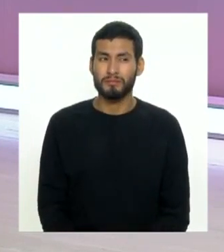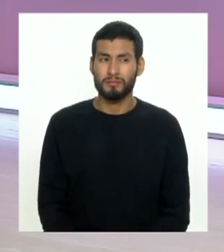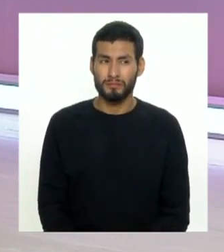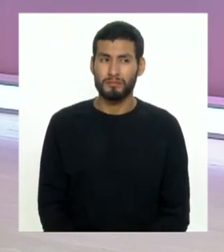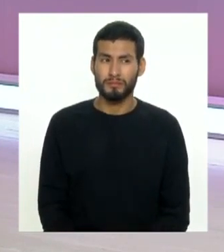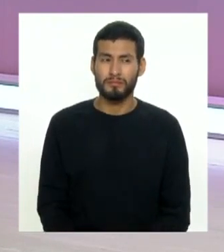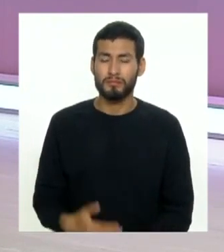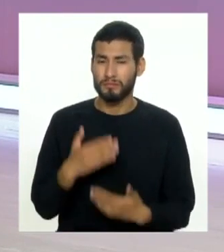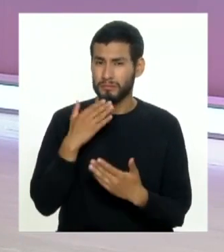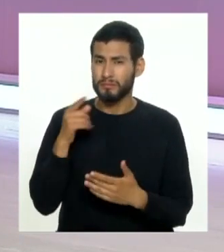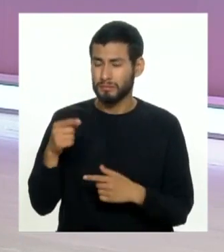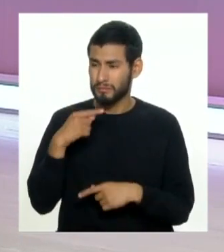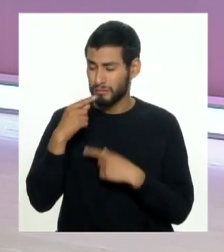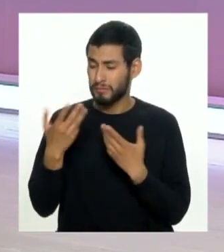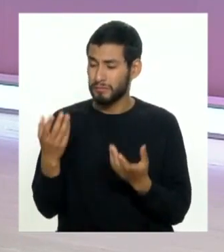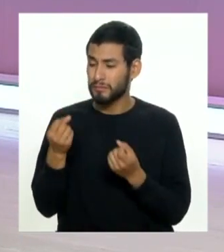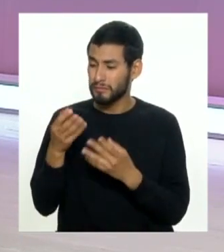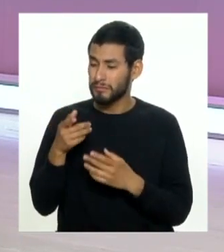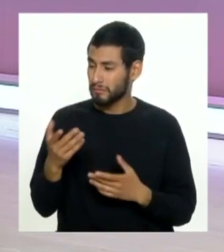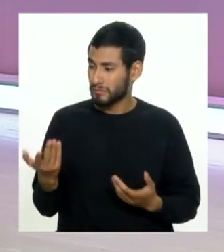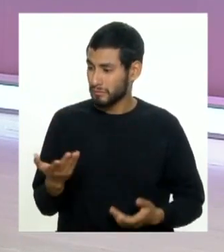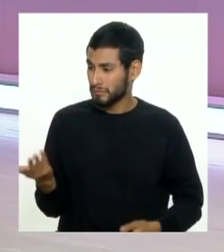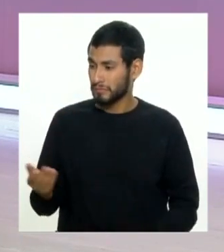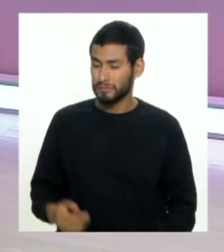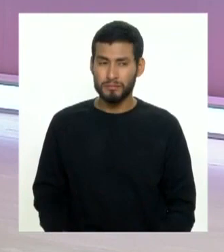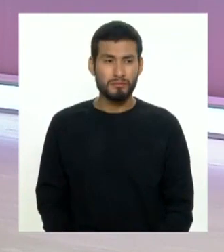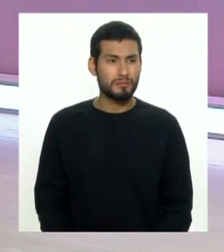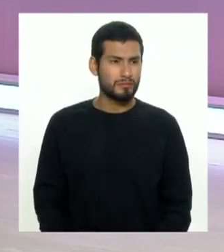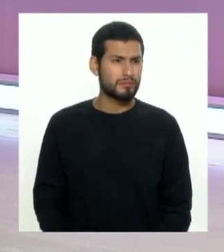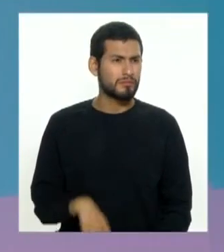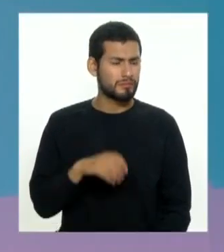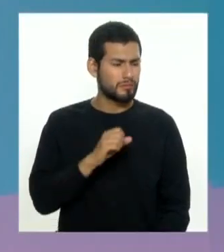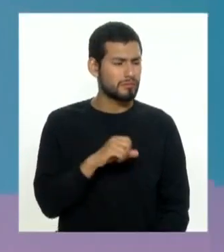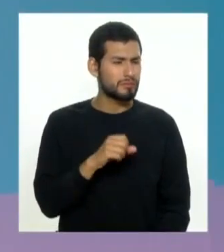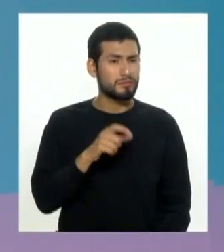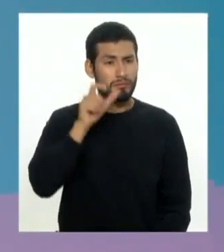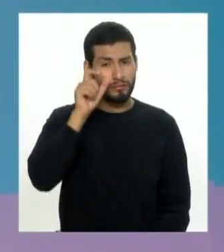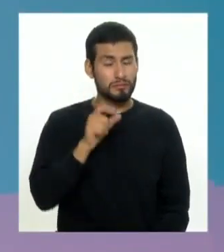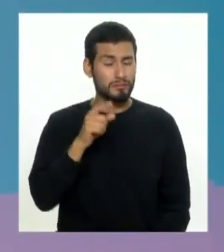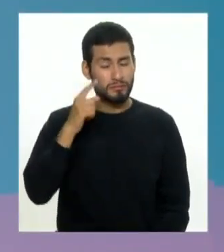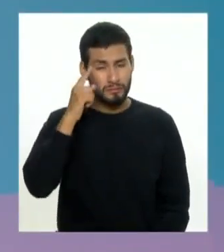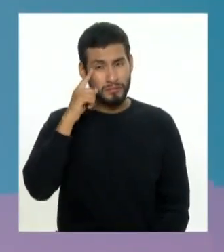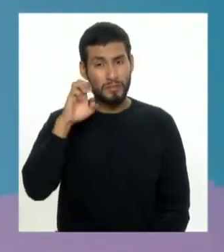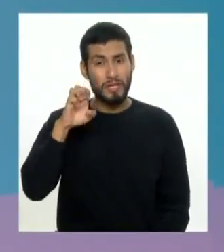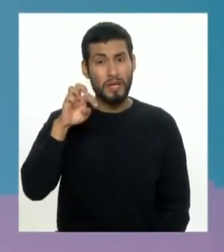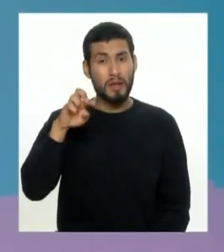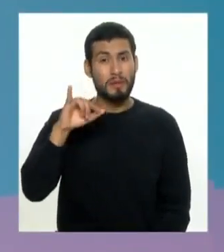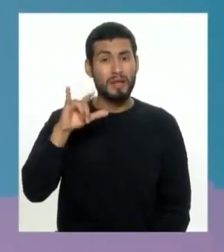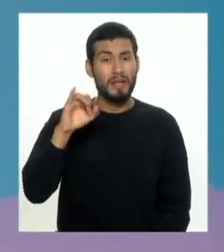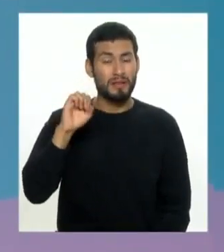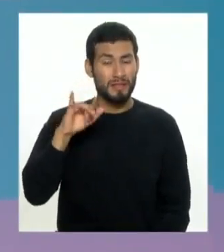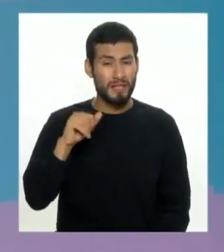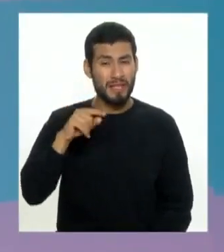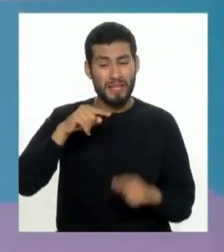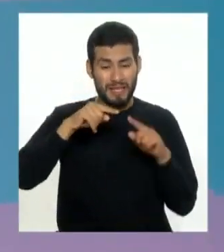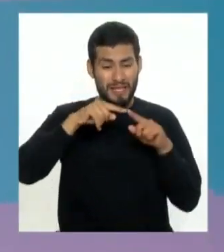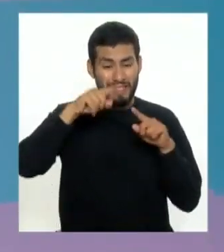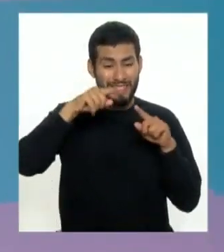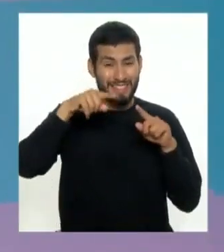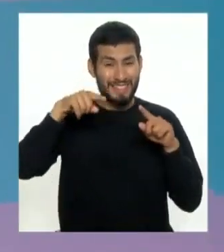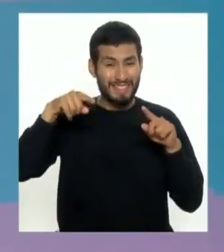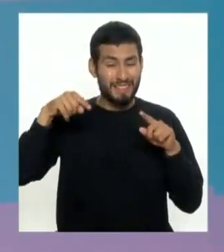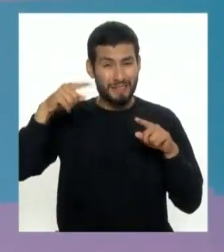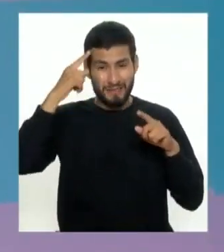creo que le habla de factores predisponentes, desencadenantes, ¿no? Sí, es una persona con epilepsia, sobre todo cuando la epilepsia no está siendo